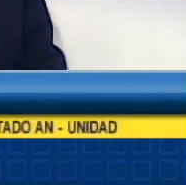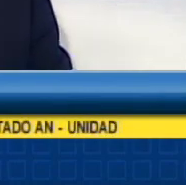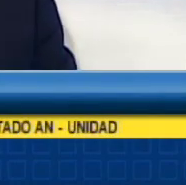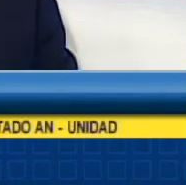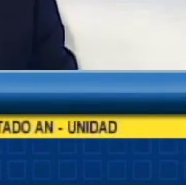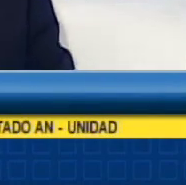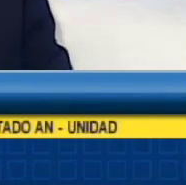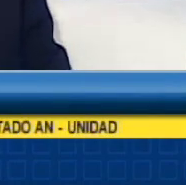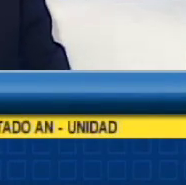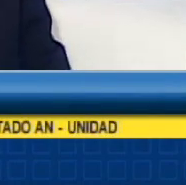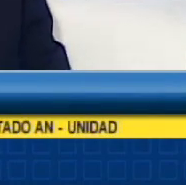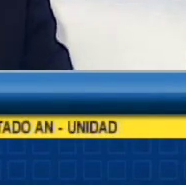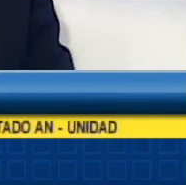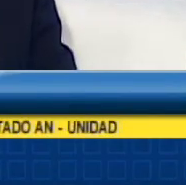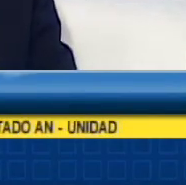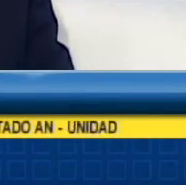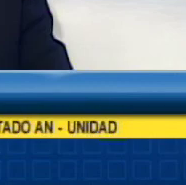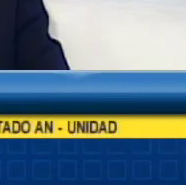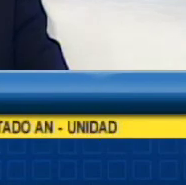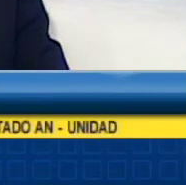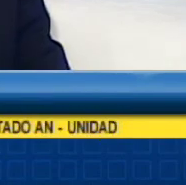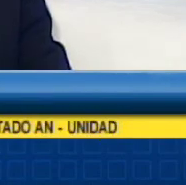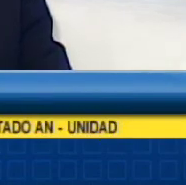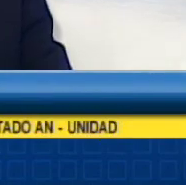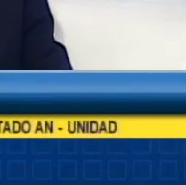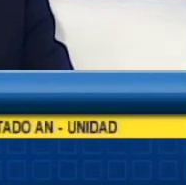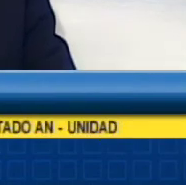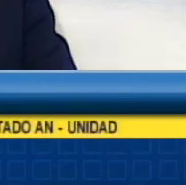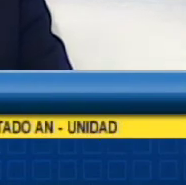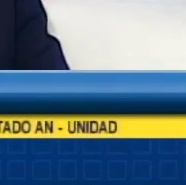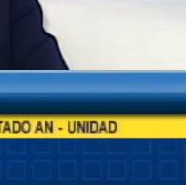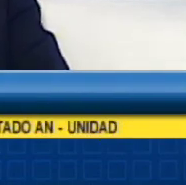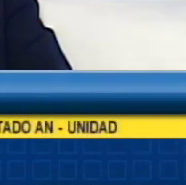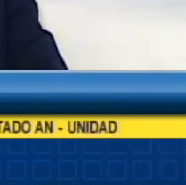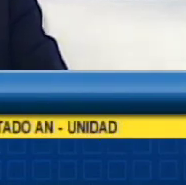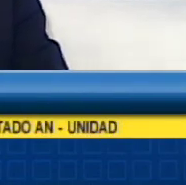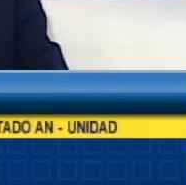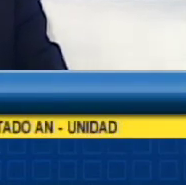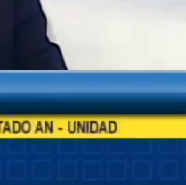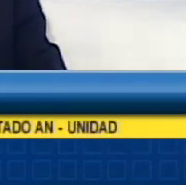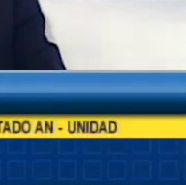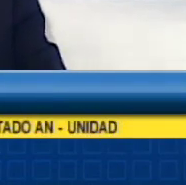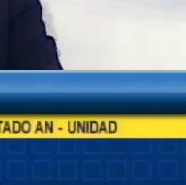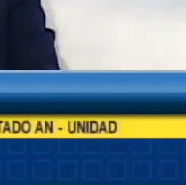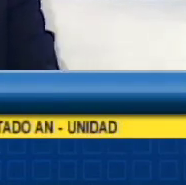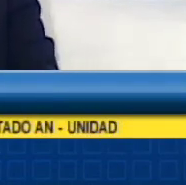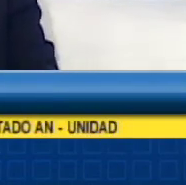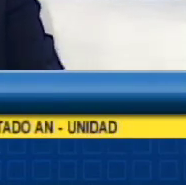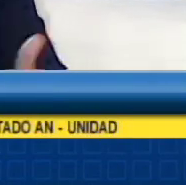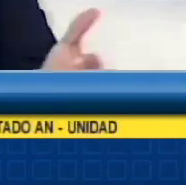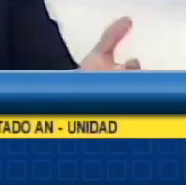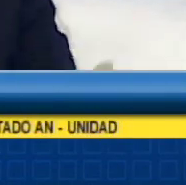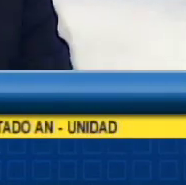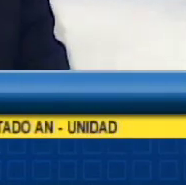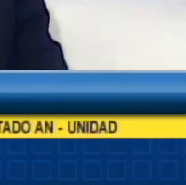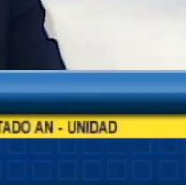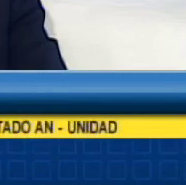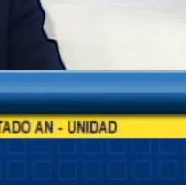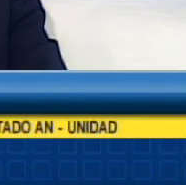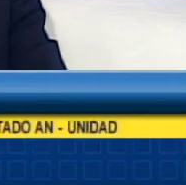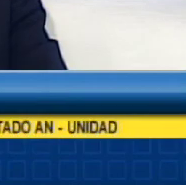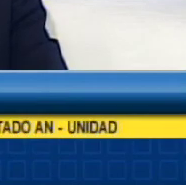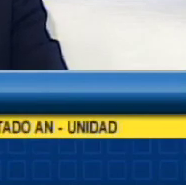al servicio de Venezuela. Entonces, es un punto muy importante. El tema de las televisoras que tú dices ayer, bueno, está bien que haya un diálogo